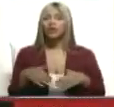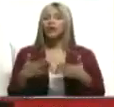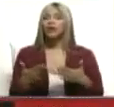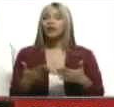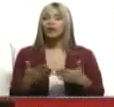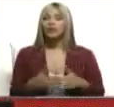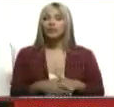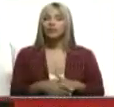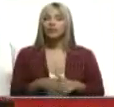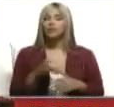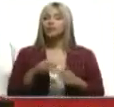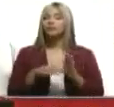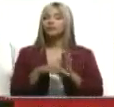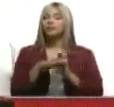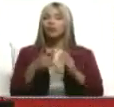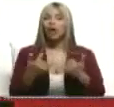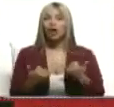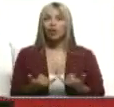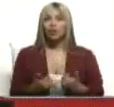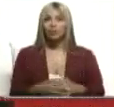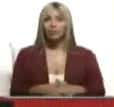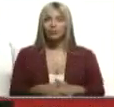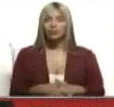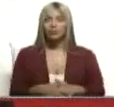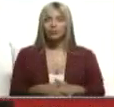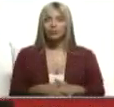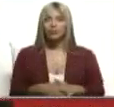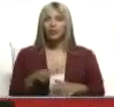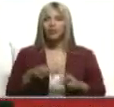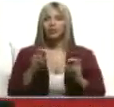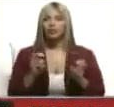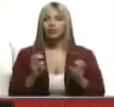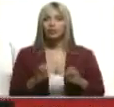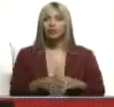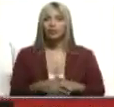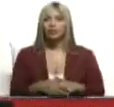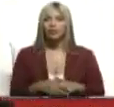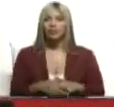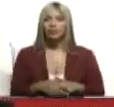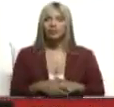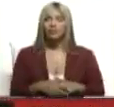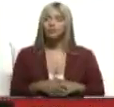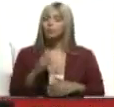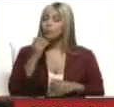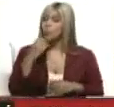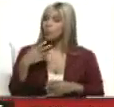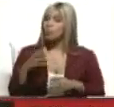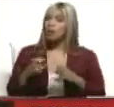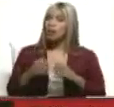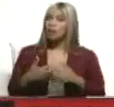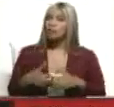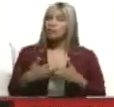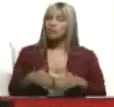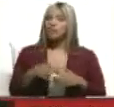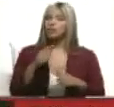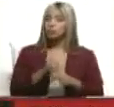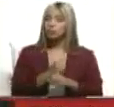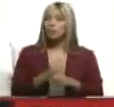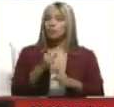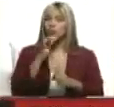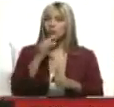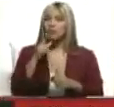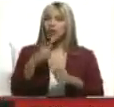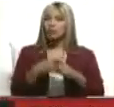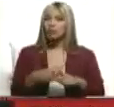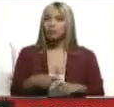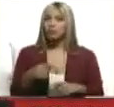o en qué estatus se encuentra en este momento este tema, ¿no? de esta empresa? Bueno, la empresa se supone está operando, ellos han estado rindiendo